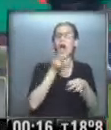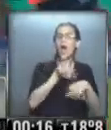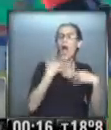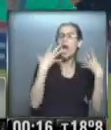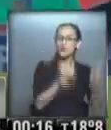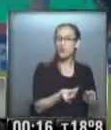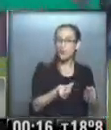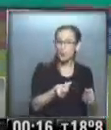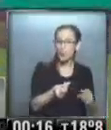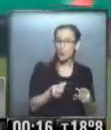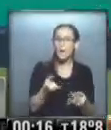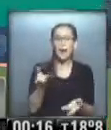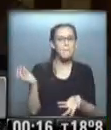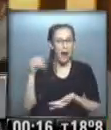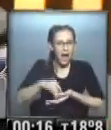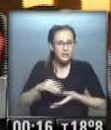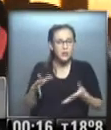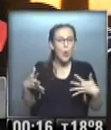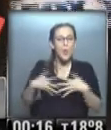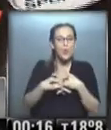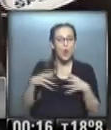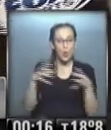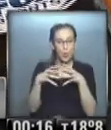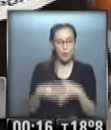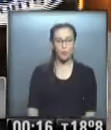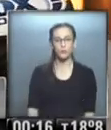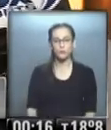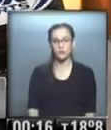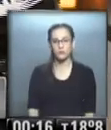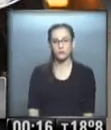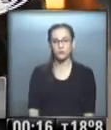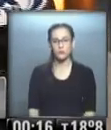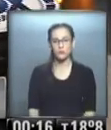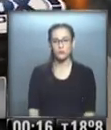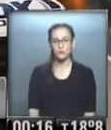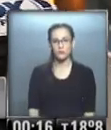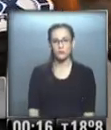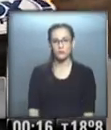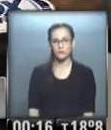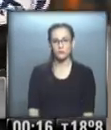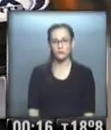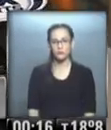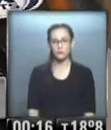para eso, para seguir afianzando el grupo. Pero siempre hay que estar al pie del cañón